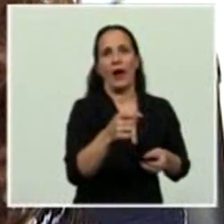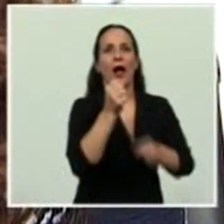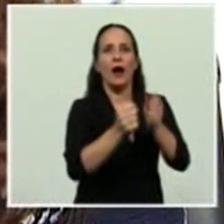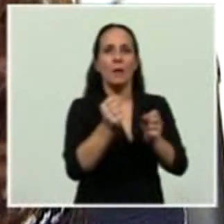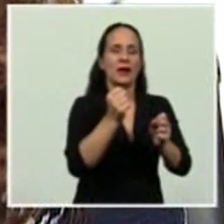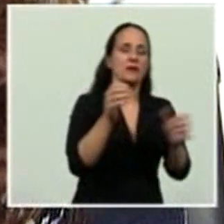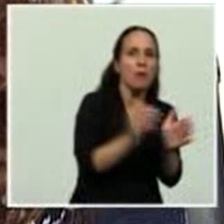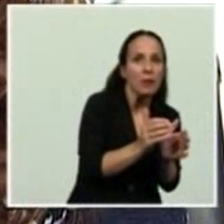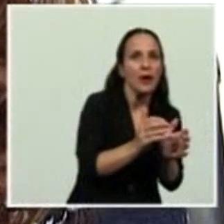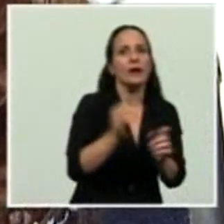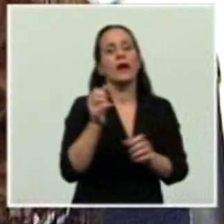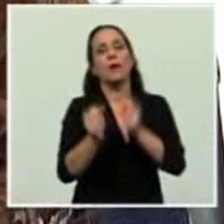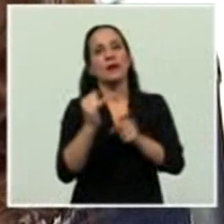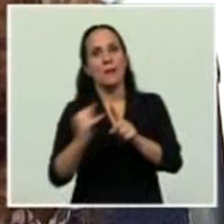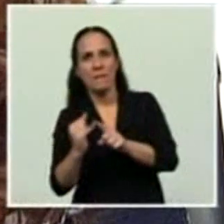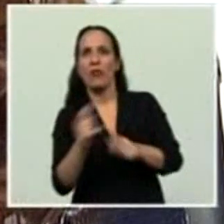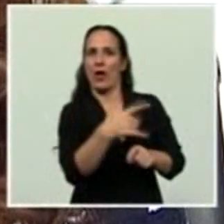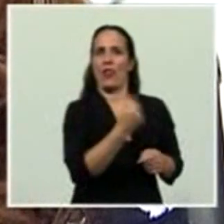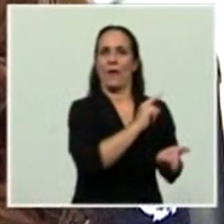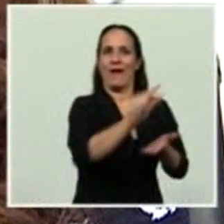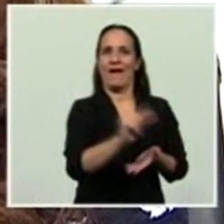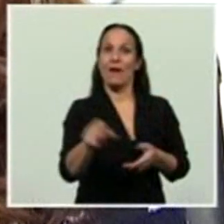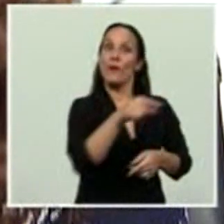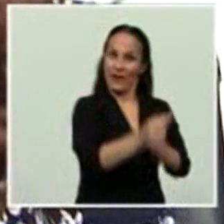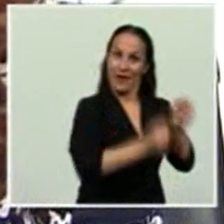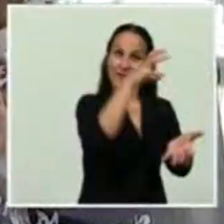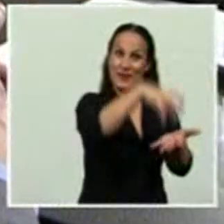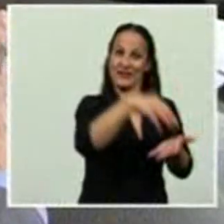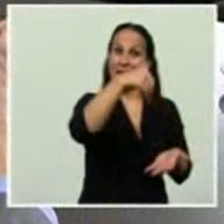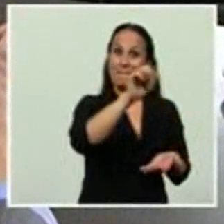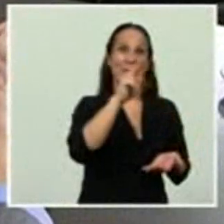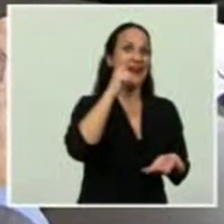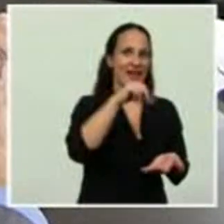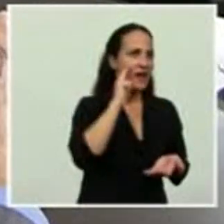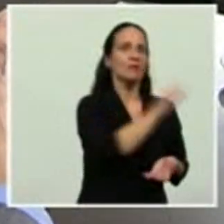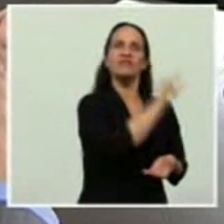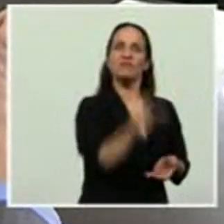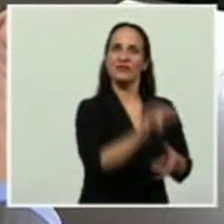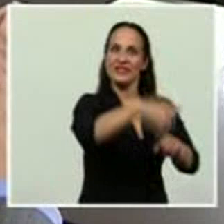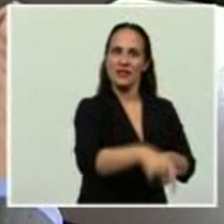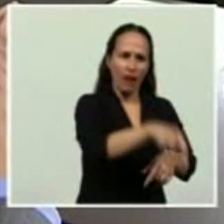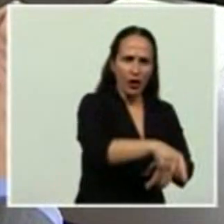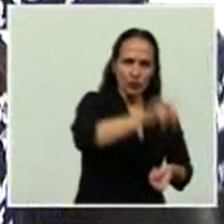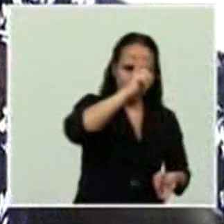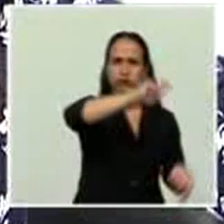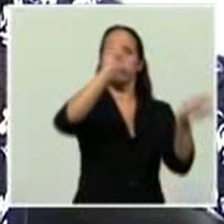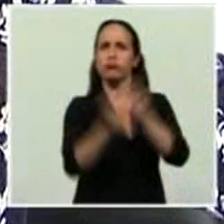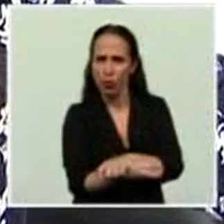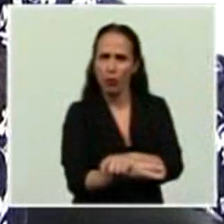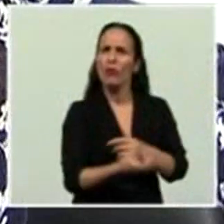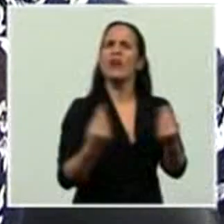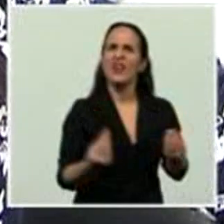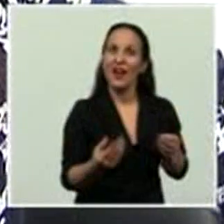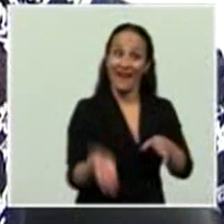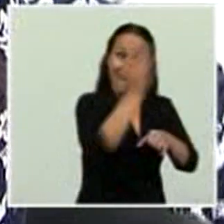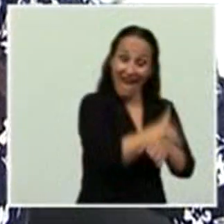pequeñas y medianas empresas esta empresa de la familia mariani resultó favorecida y se reconvirtió pasó